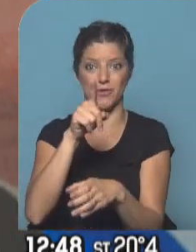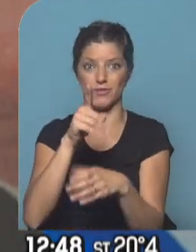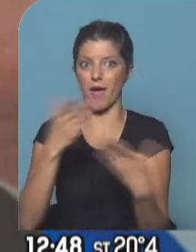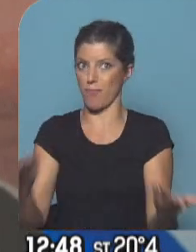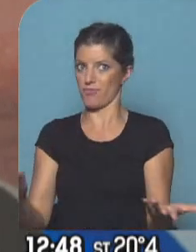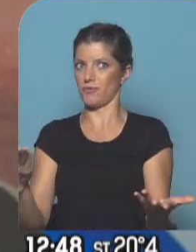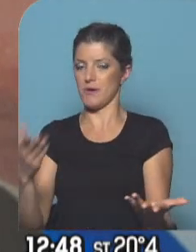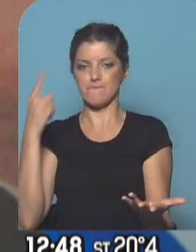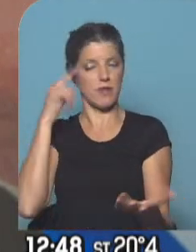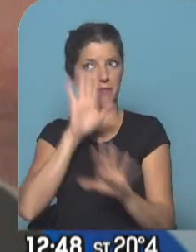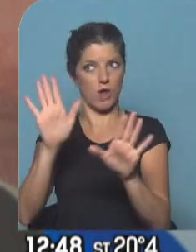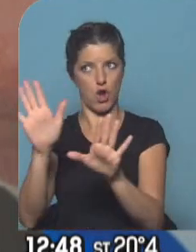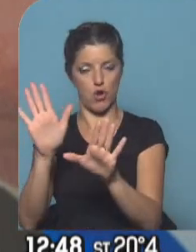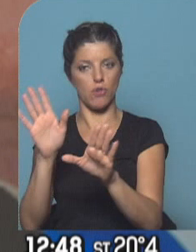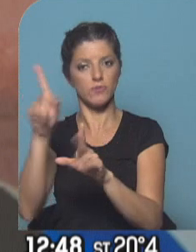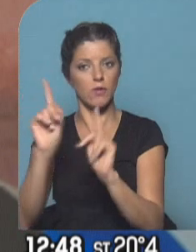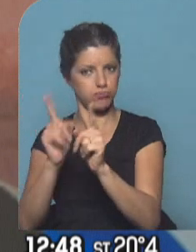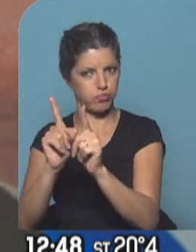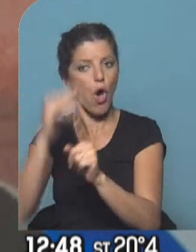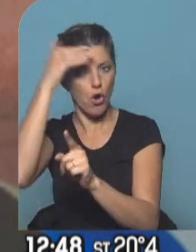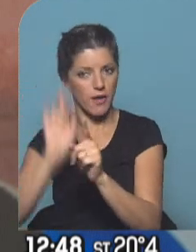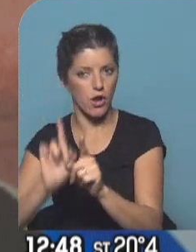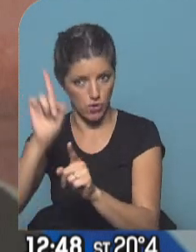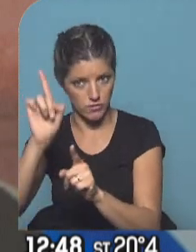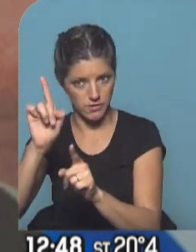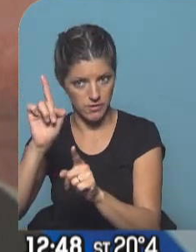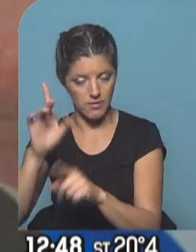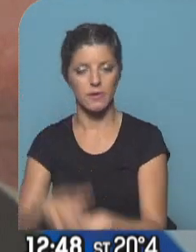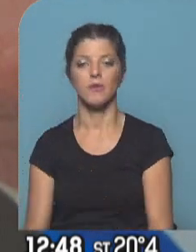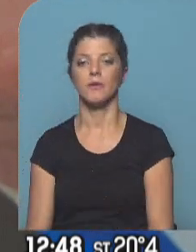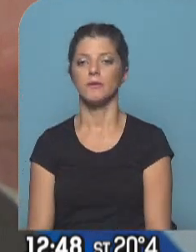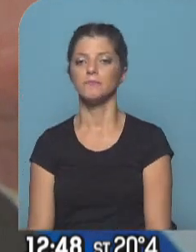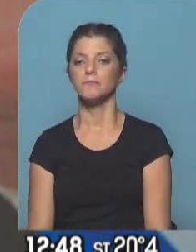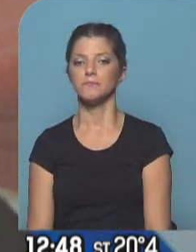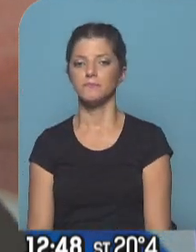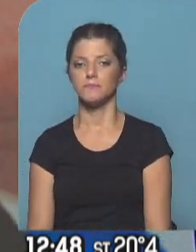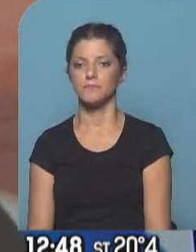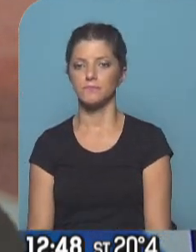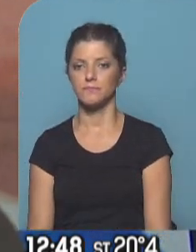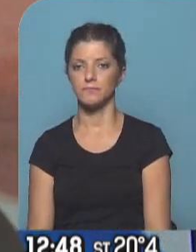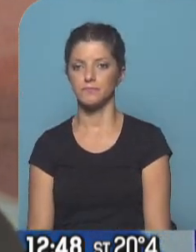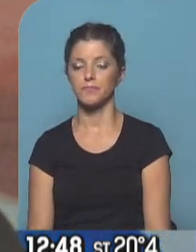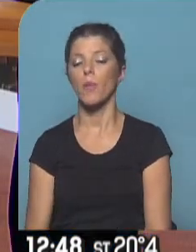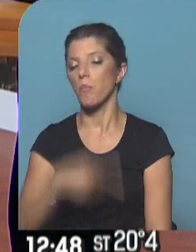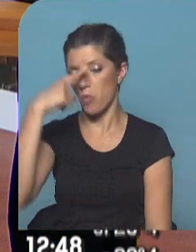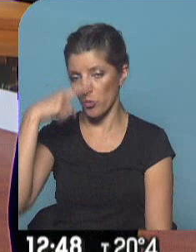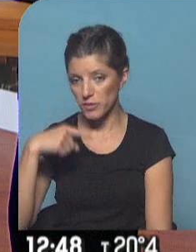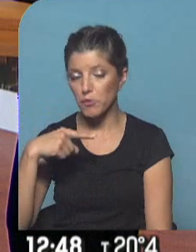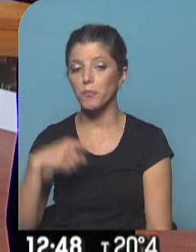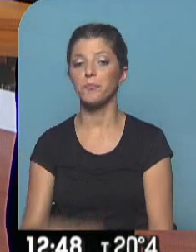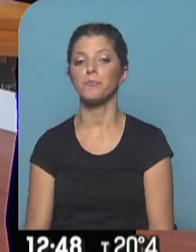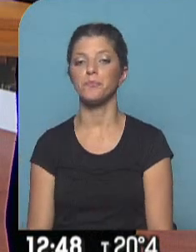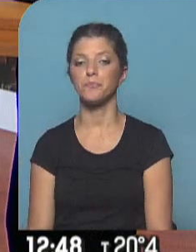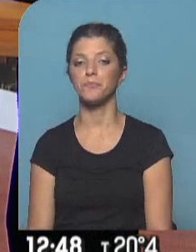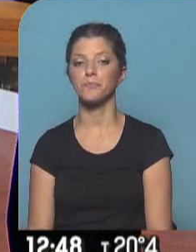China no se puede permitir. En este sentido, Corea del Norte es un estado buffer, un estado tapón, como hay tantos en el mundo. Y por último, quería agregar una cuestión